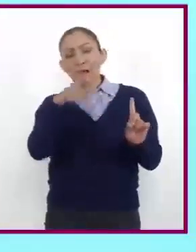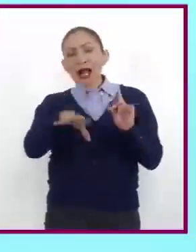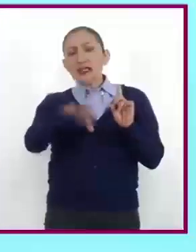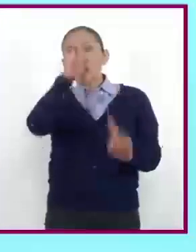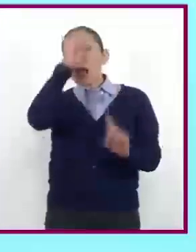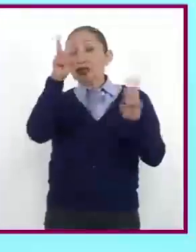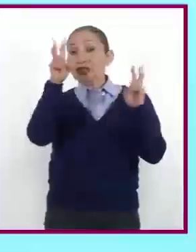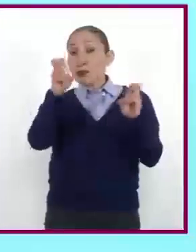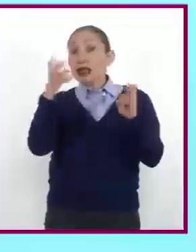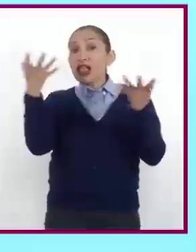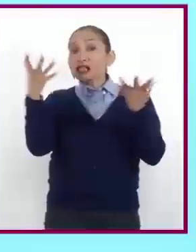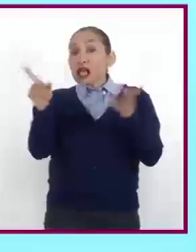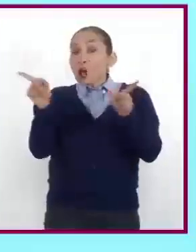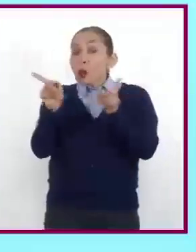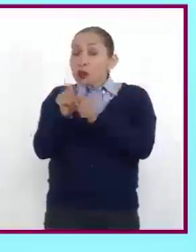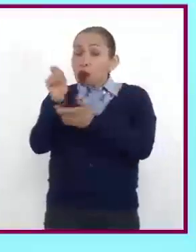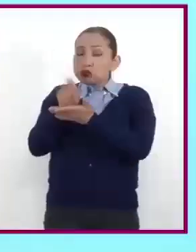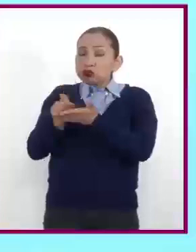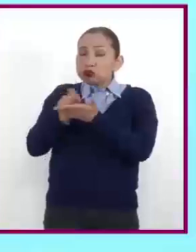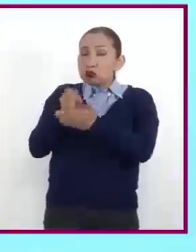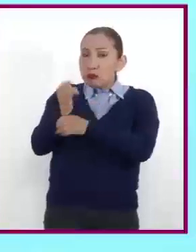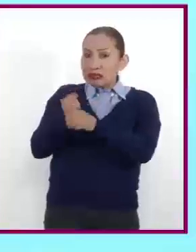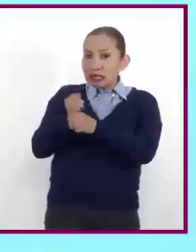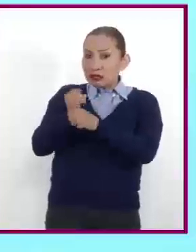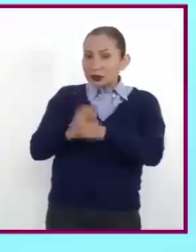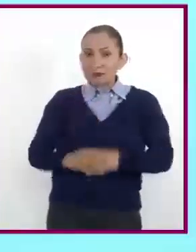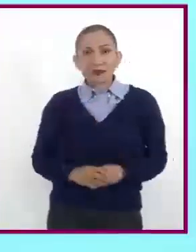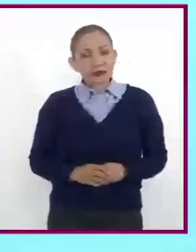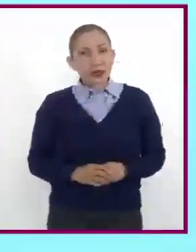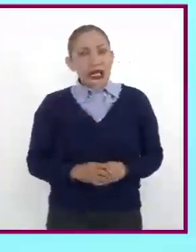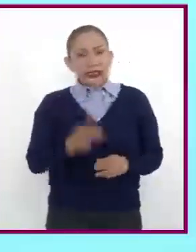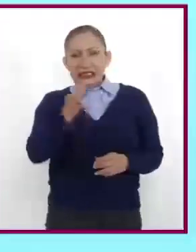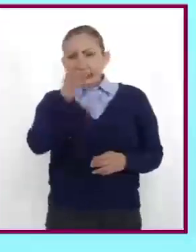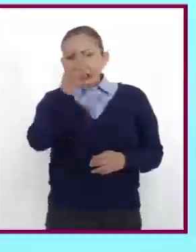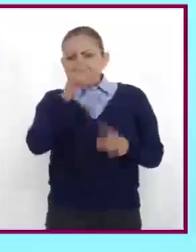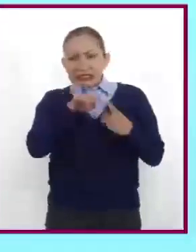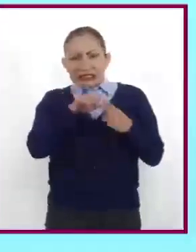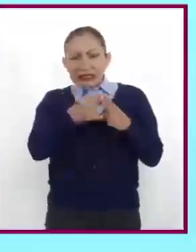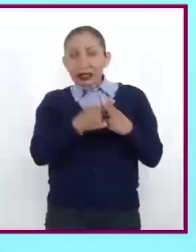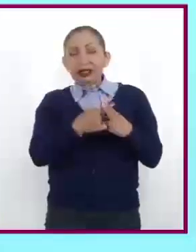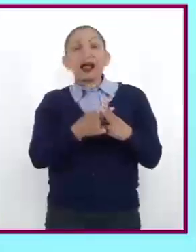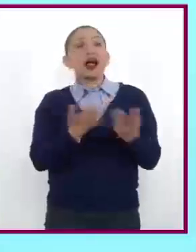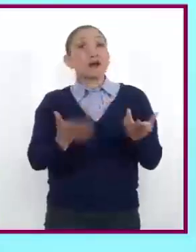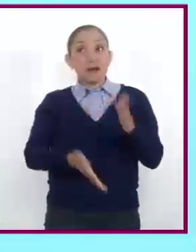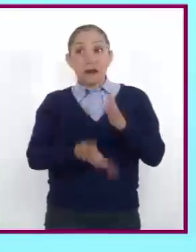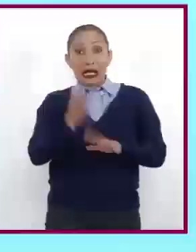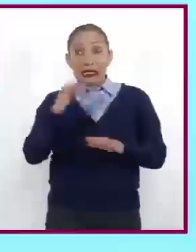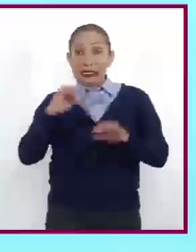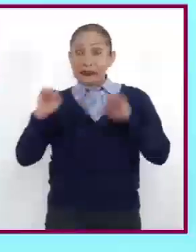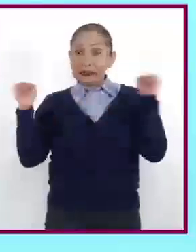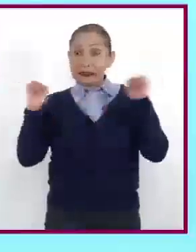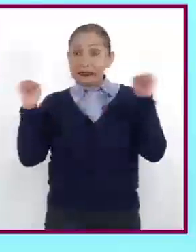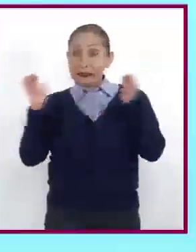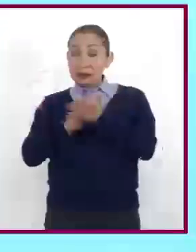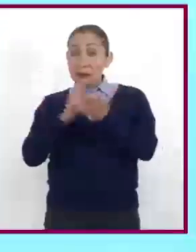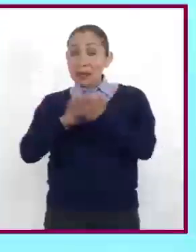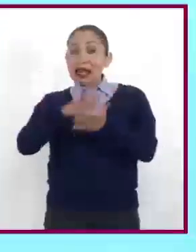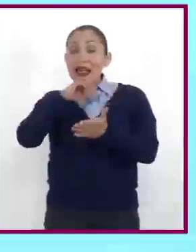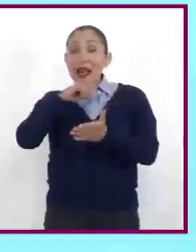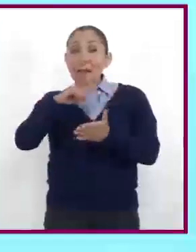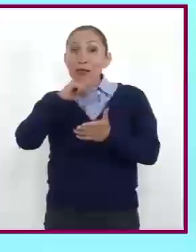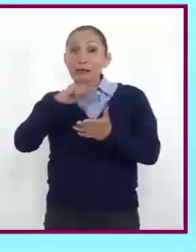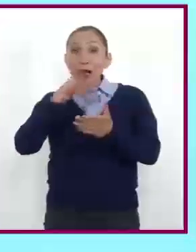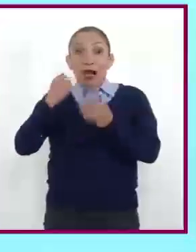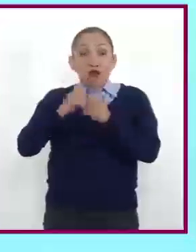un tema y hacer una pequeña investigación. Estamos a punto de arrancar, así que vayan por papel y lápiz para que no se